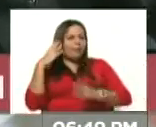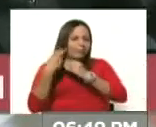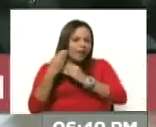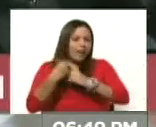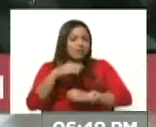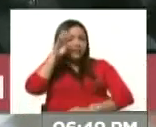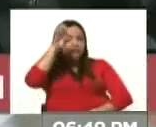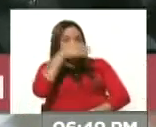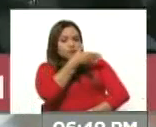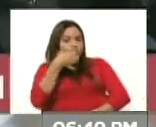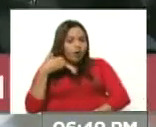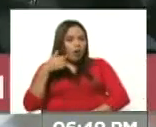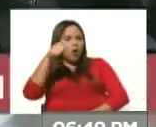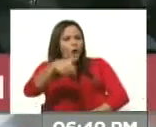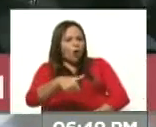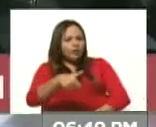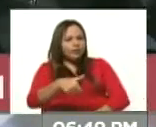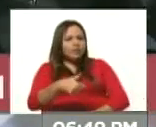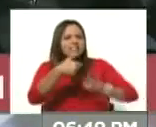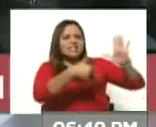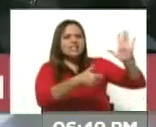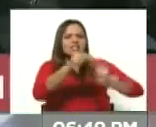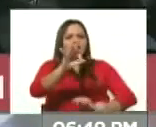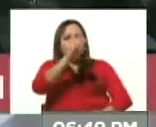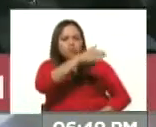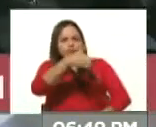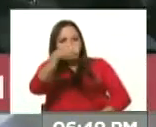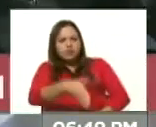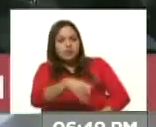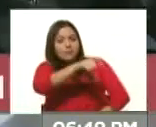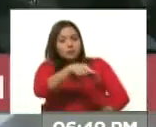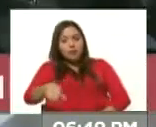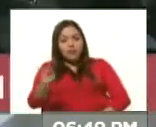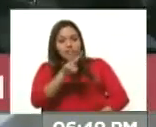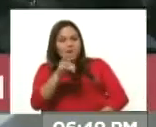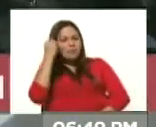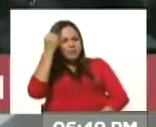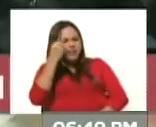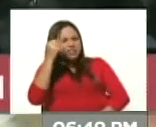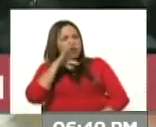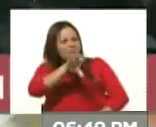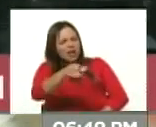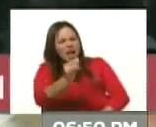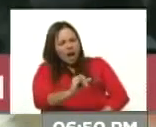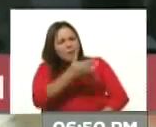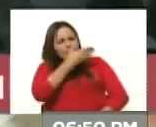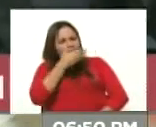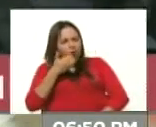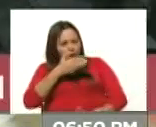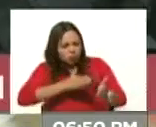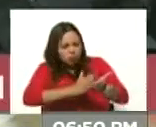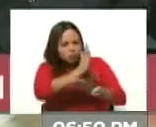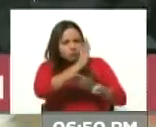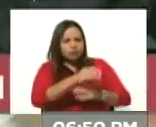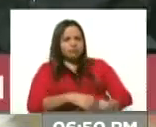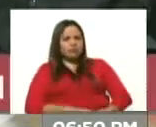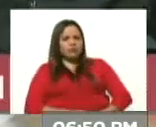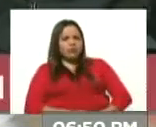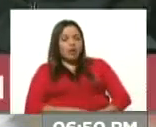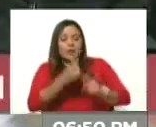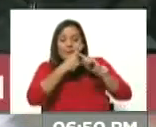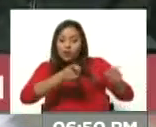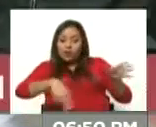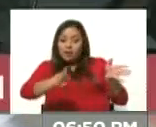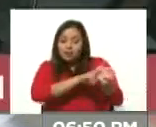por ello hoy 63 por ciento de los venezolanos piensa que el país está bien encaminado aunque repito y